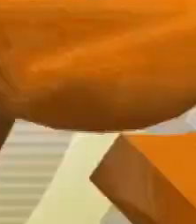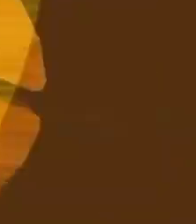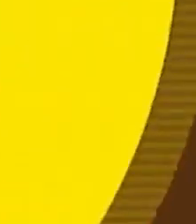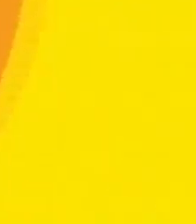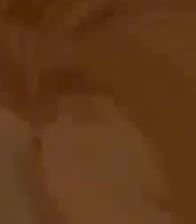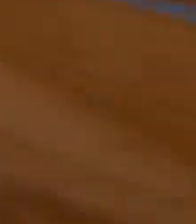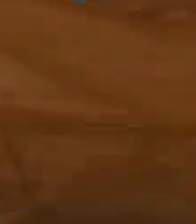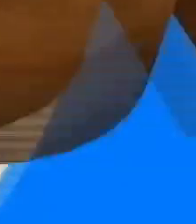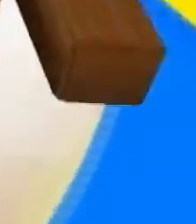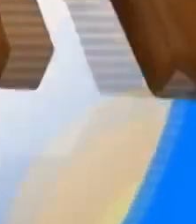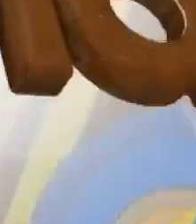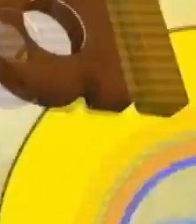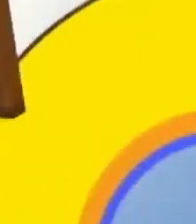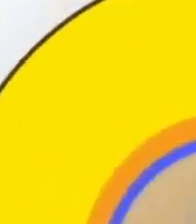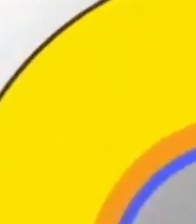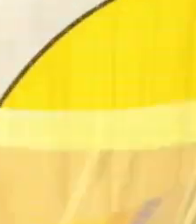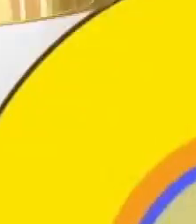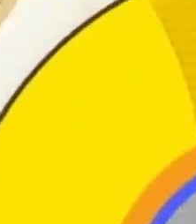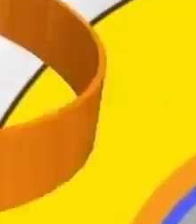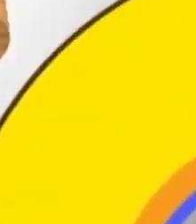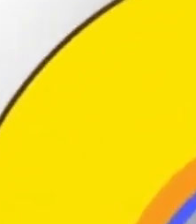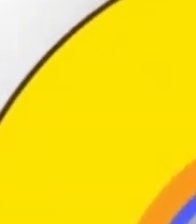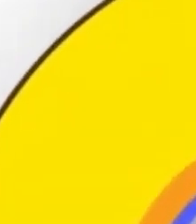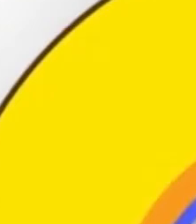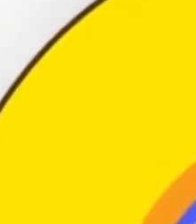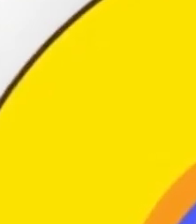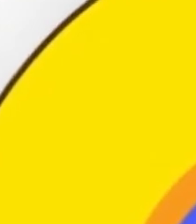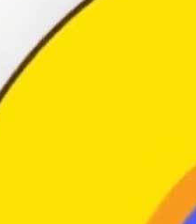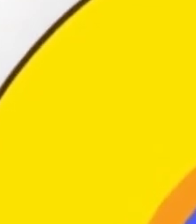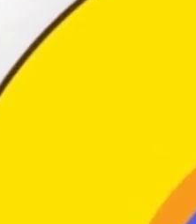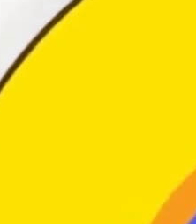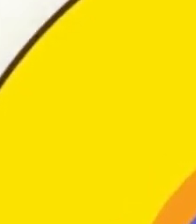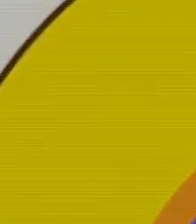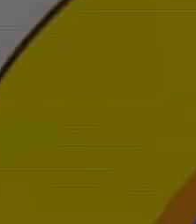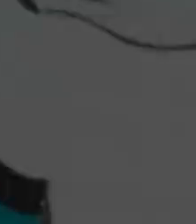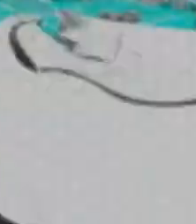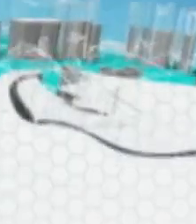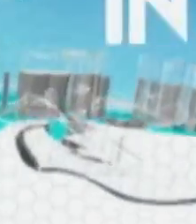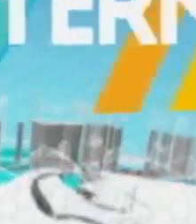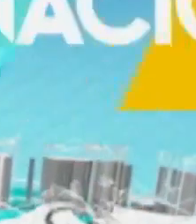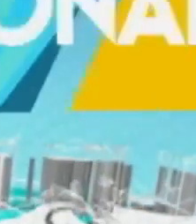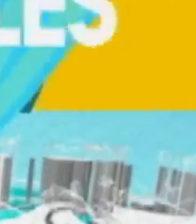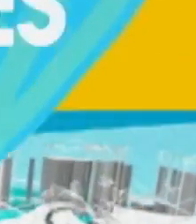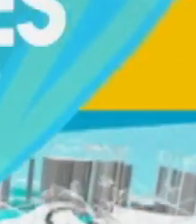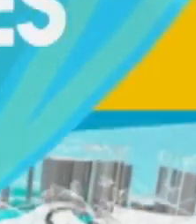y la esperanza tejiendo al futuro. Un pueblo en marcha pero sin apuro.